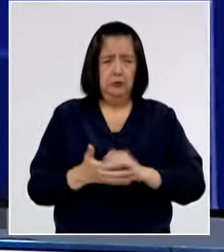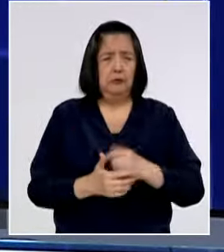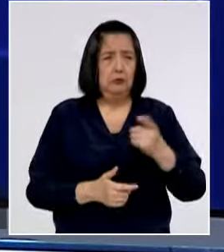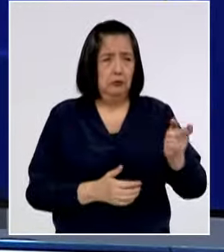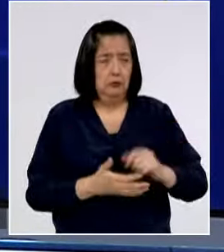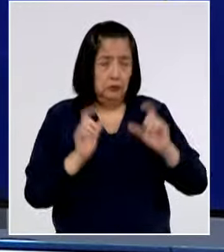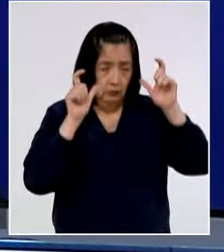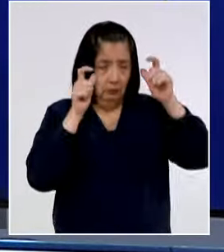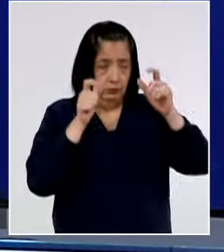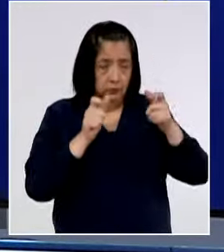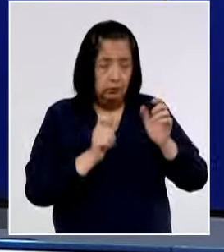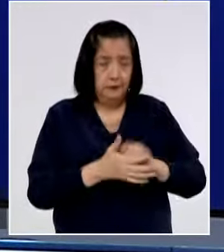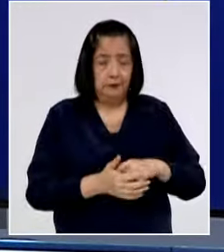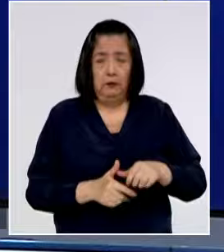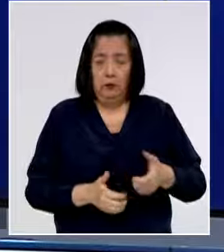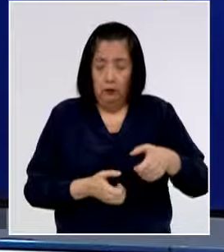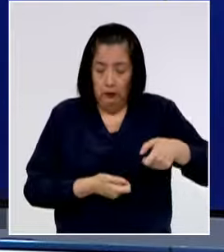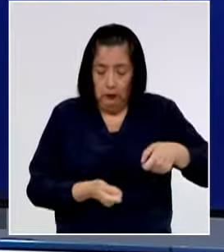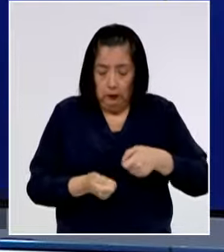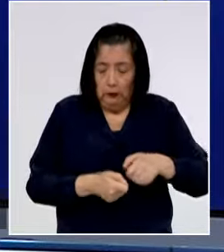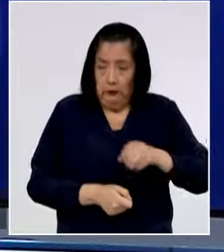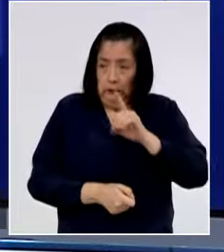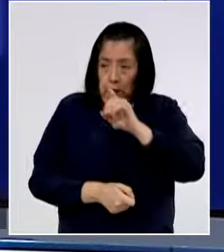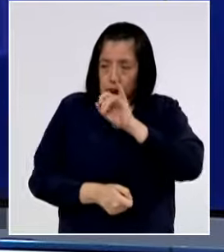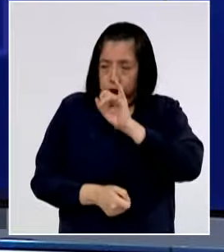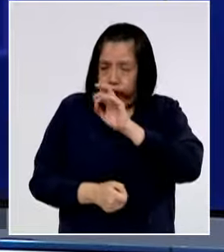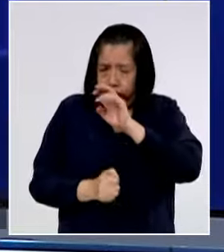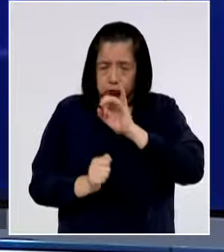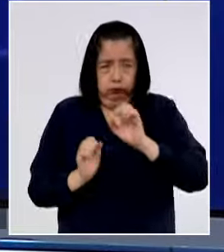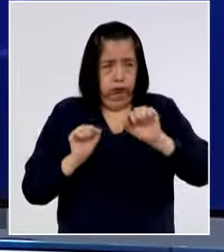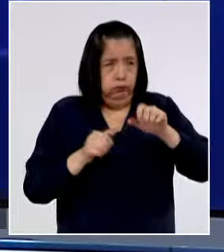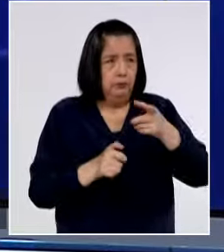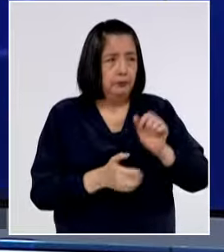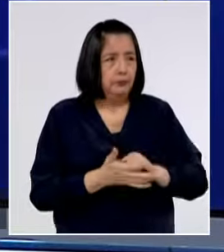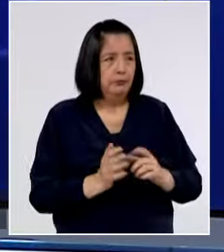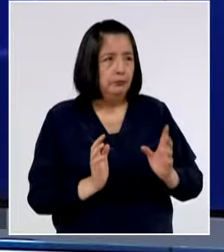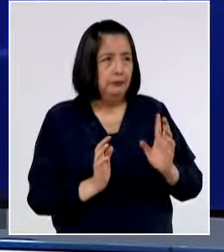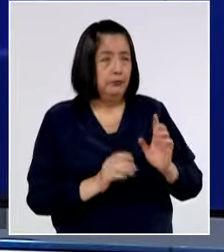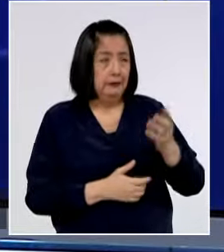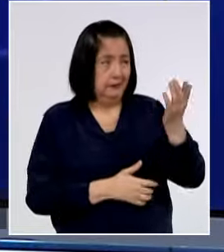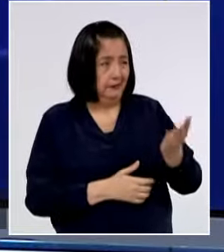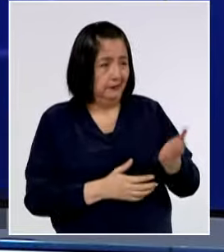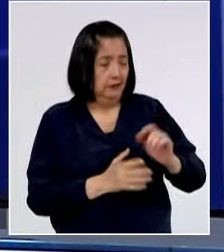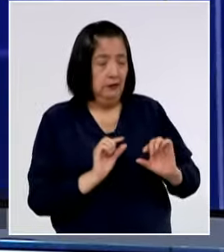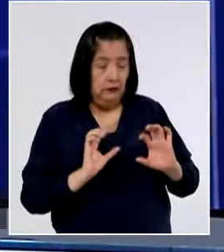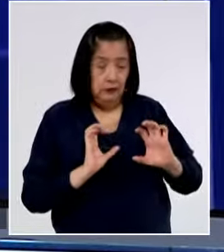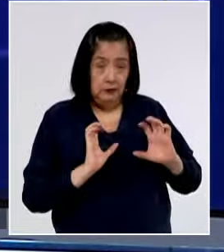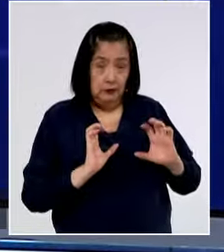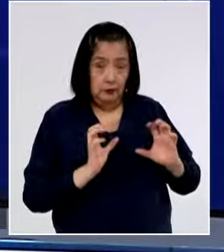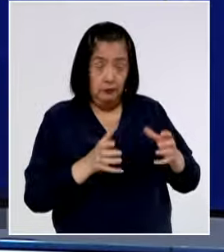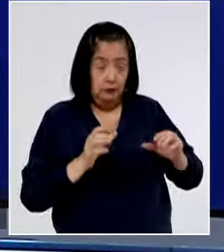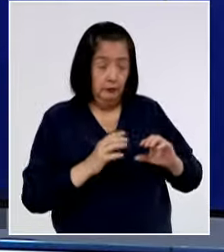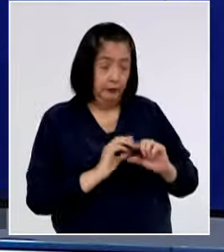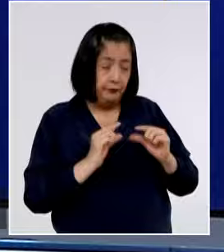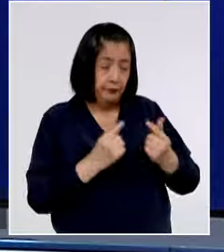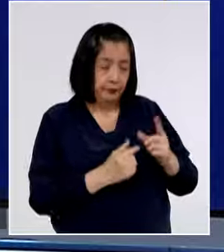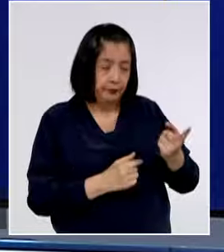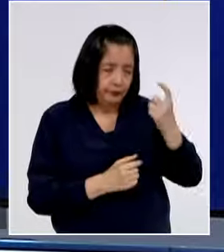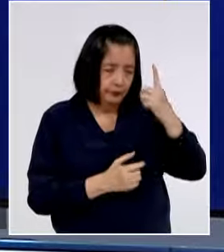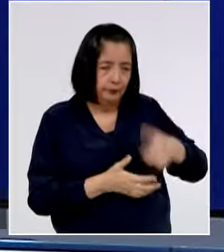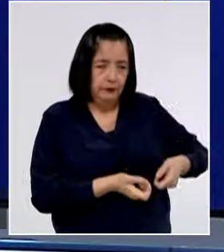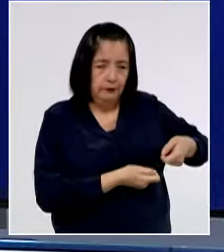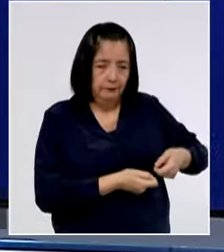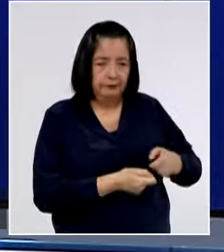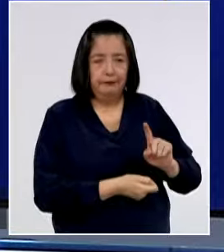cuestionado parlamentario de acción popular Darwin Espinoza a propósito de Espinoza la bancada de acción popular Busca pedirle